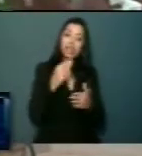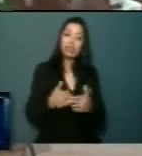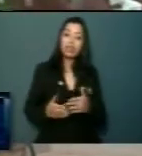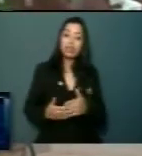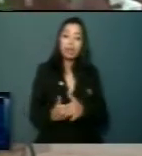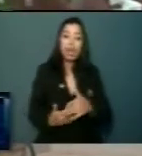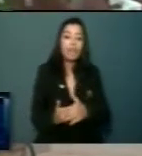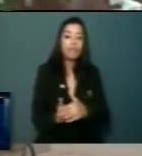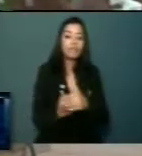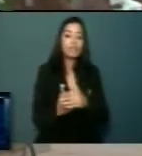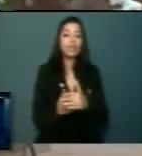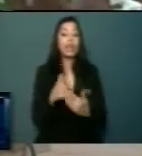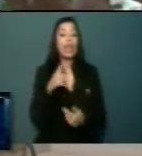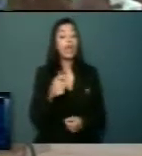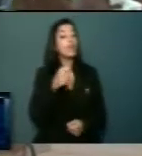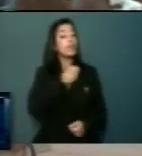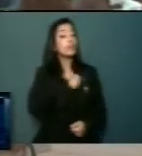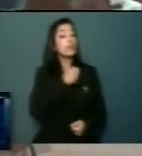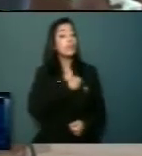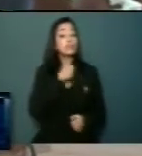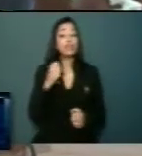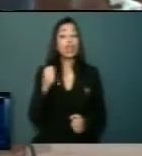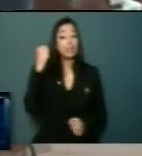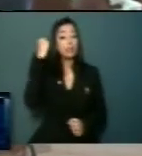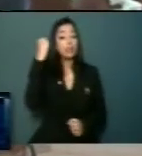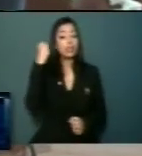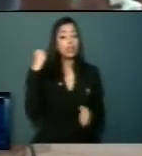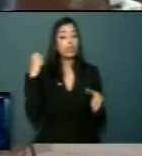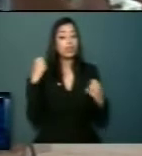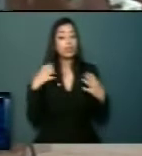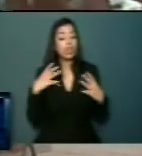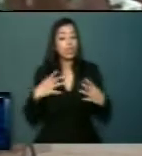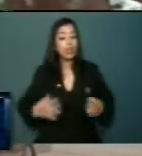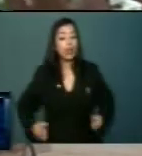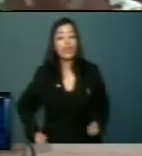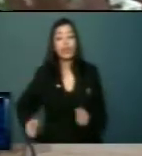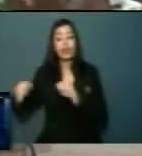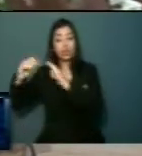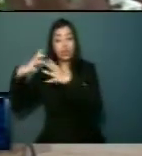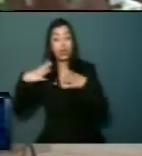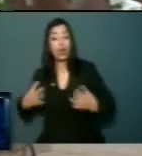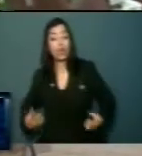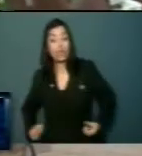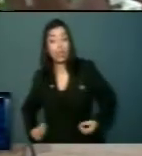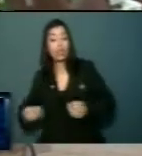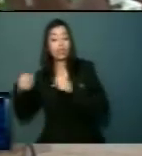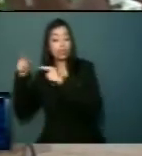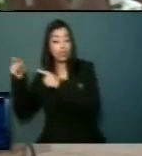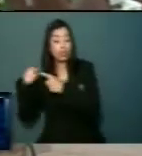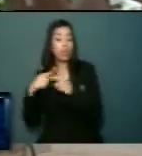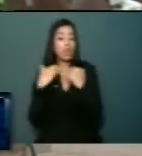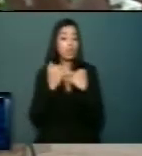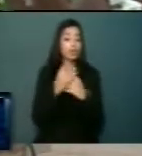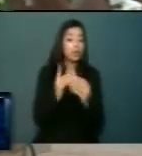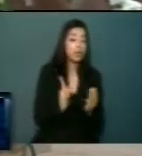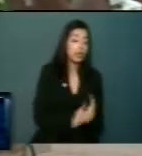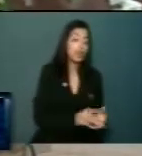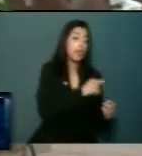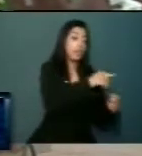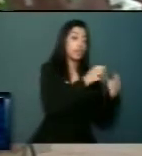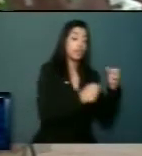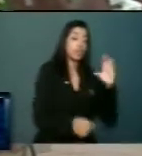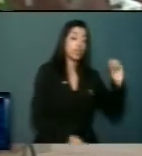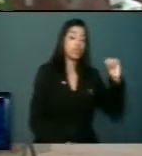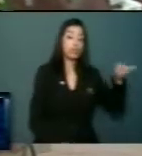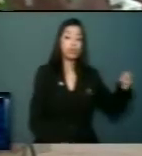la responsable separación de poderes. Es el tiempo en que la partidocracia es más emplazada